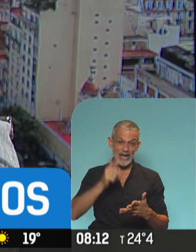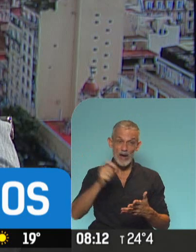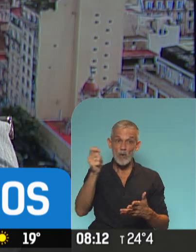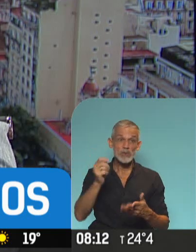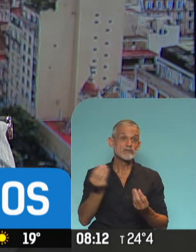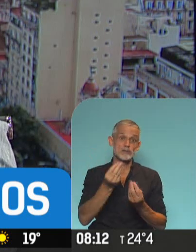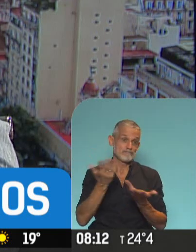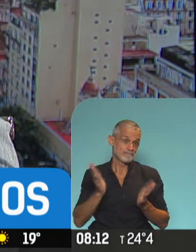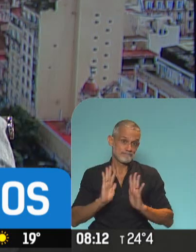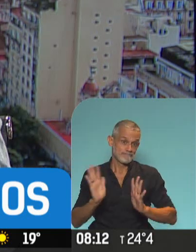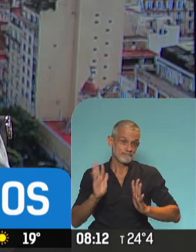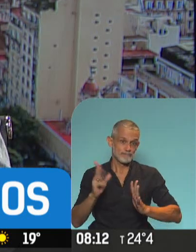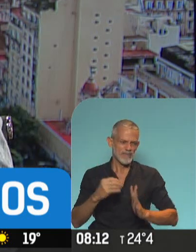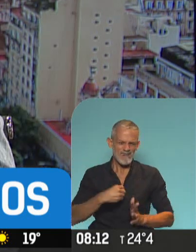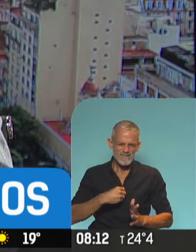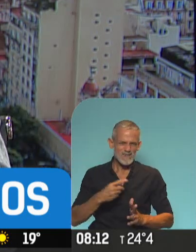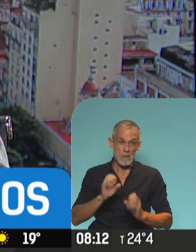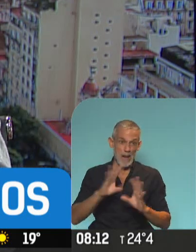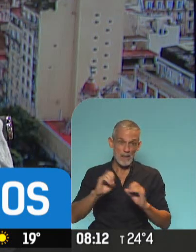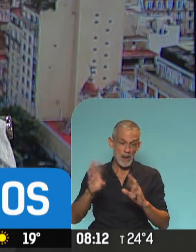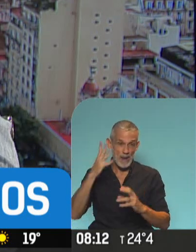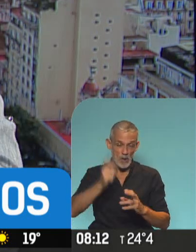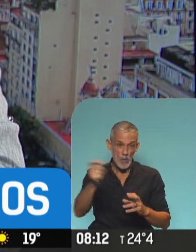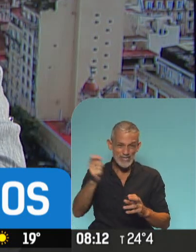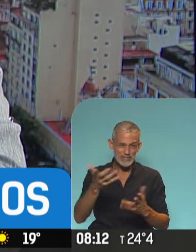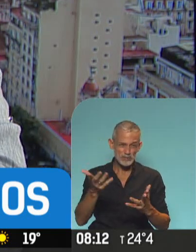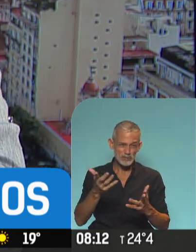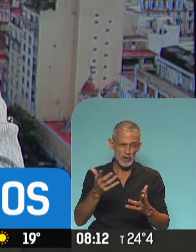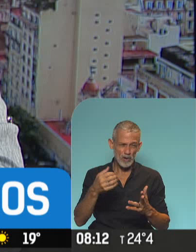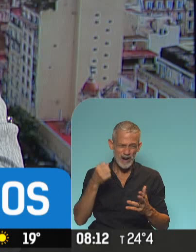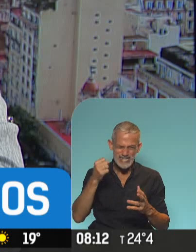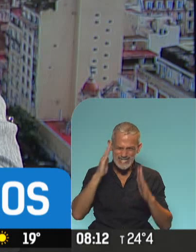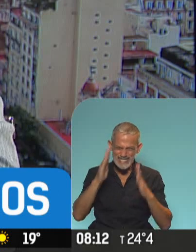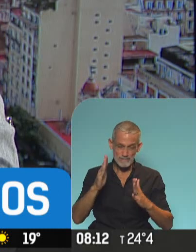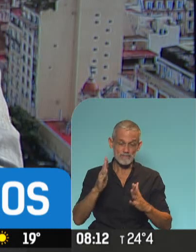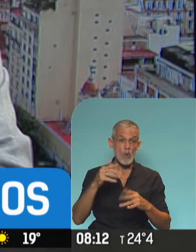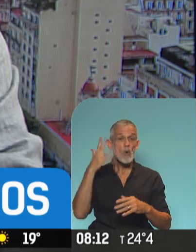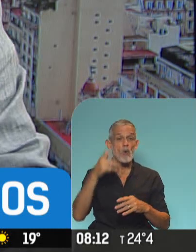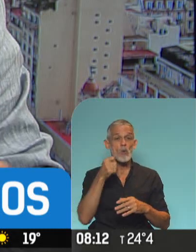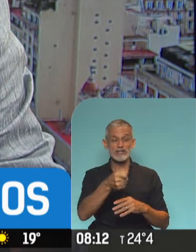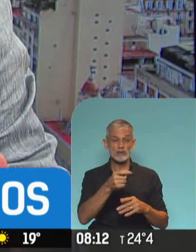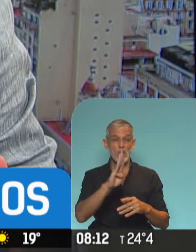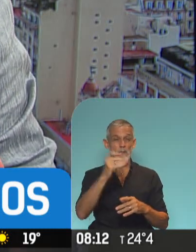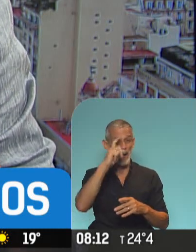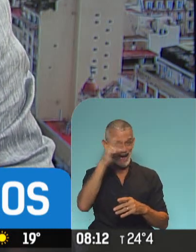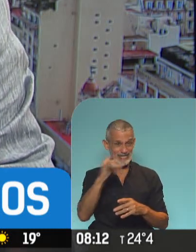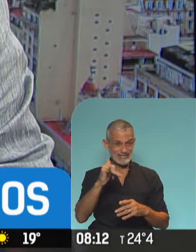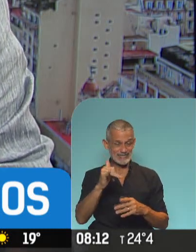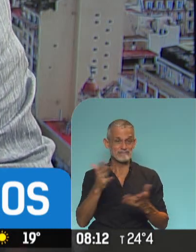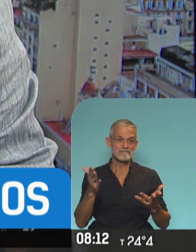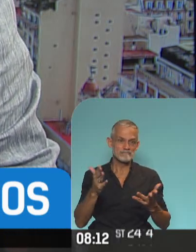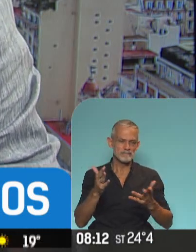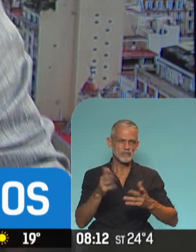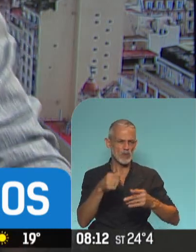yendo fanáticamente mal. Y en el juicio de Báez, nosotros vimos un partido y el